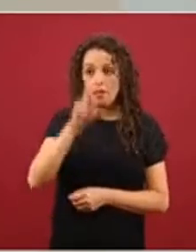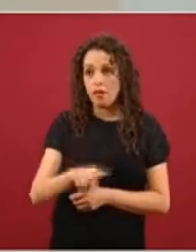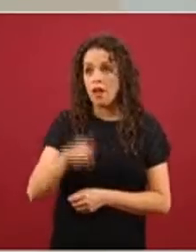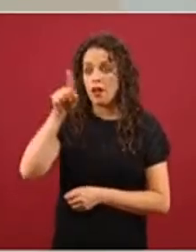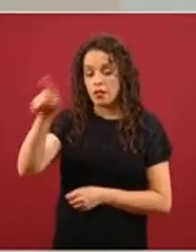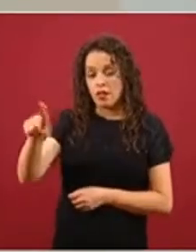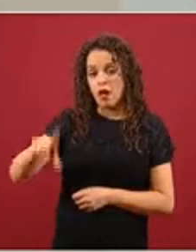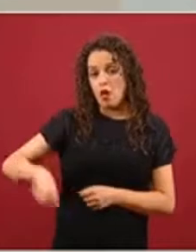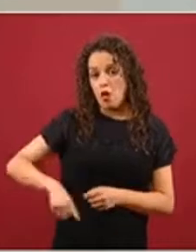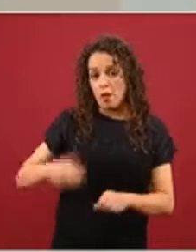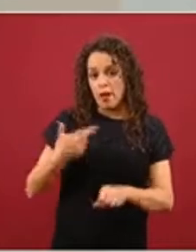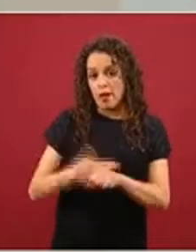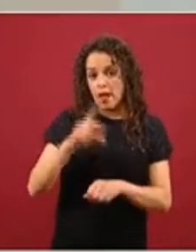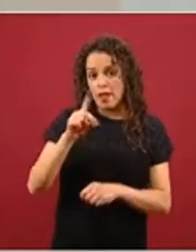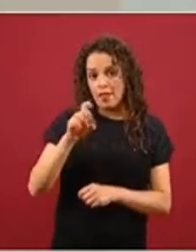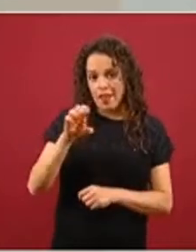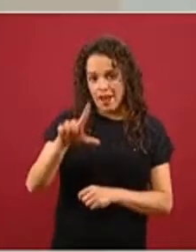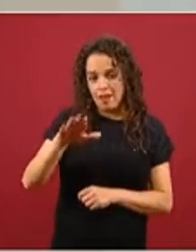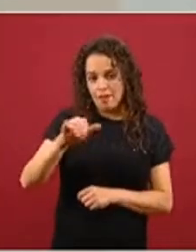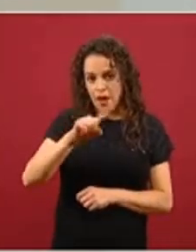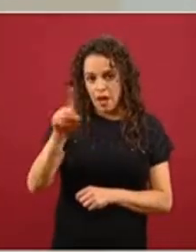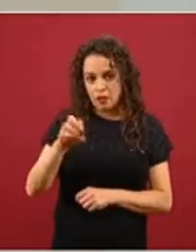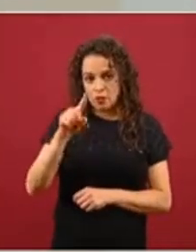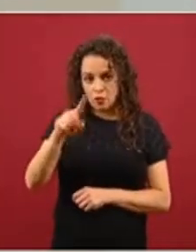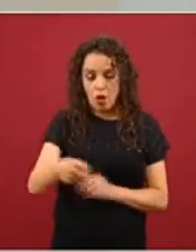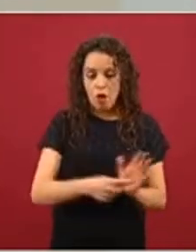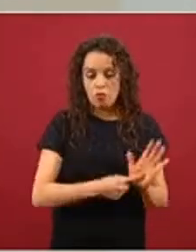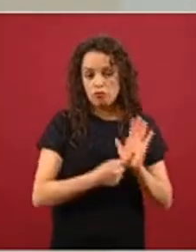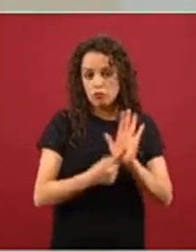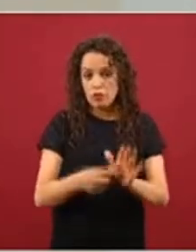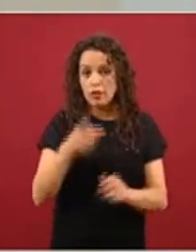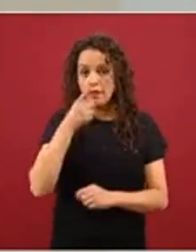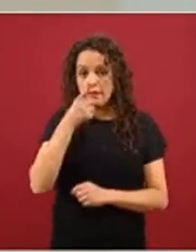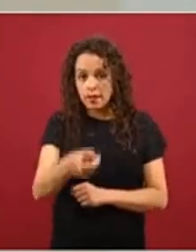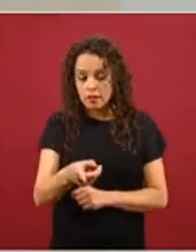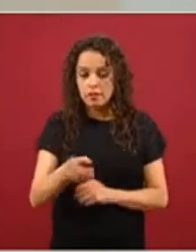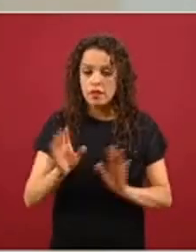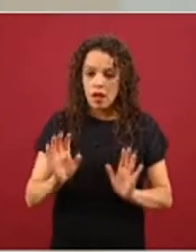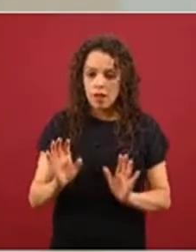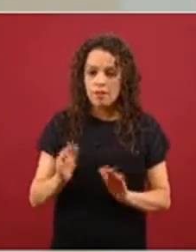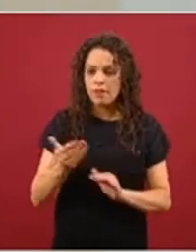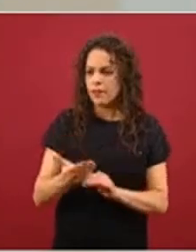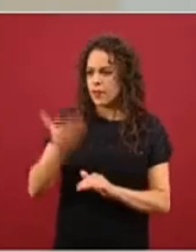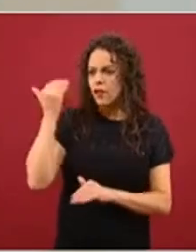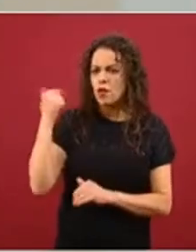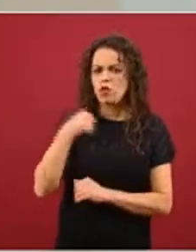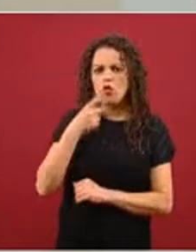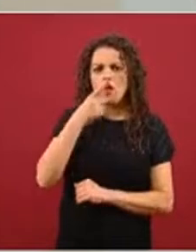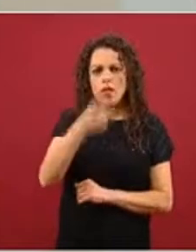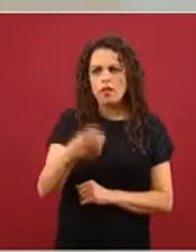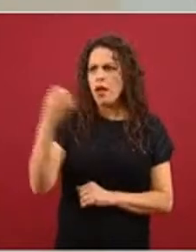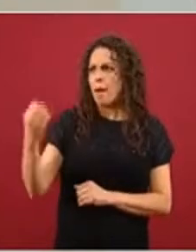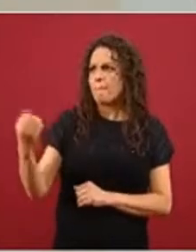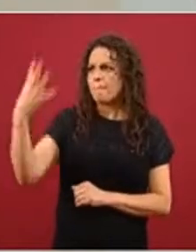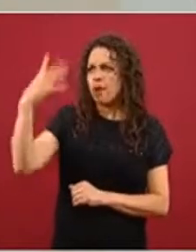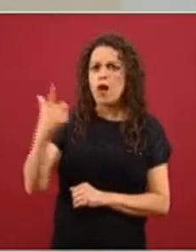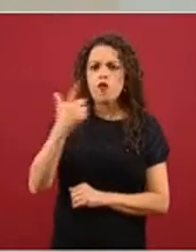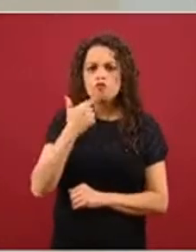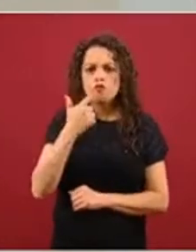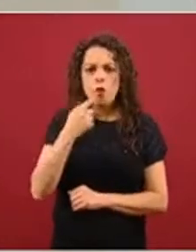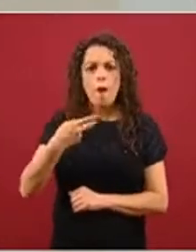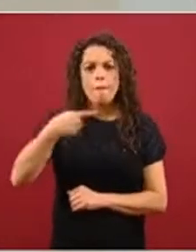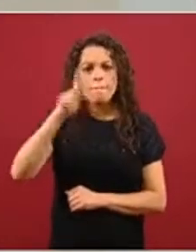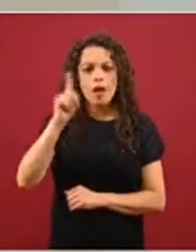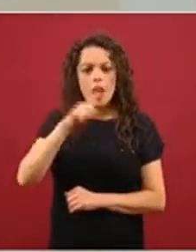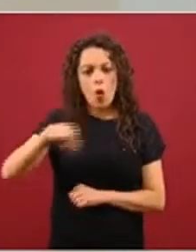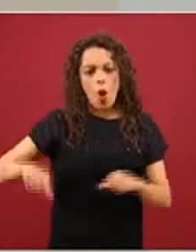en un par de notas recopilé que él había dicho que quedaban en rojo, pero abrirían actividades. En otra, no he